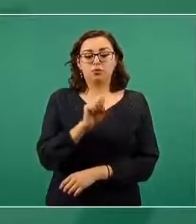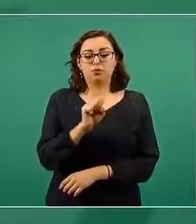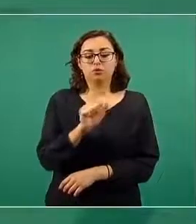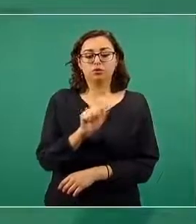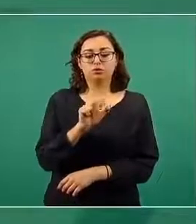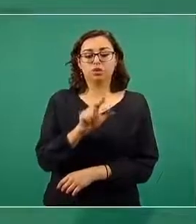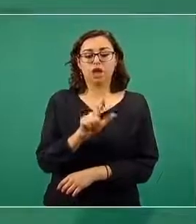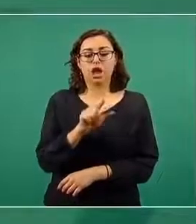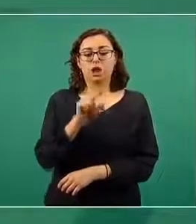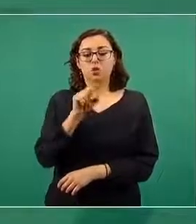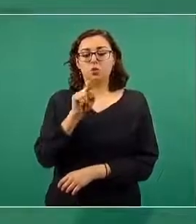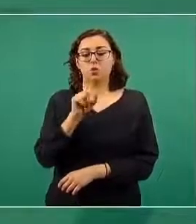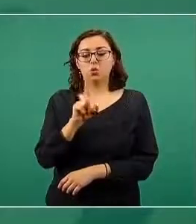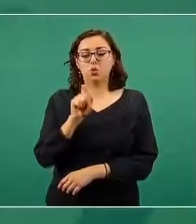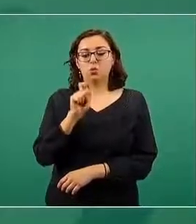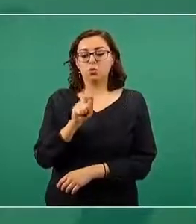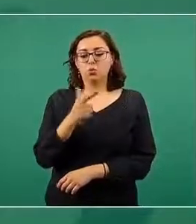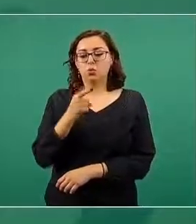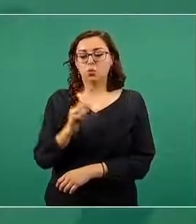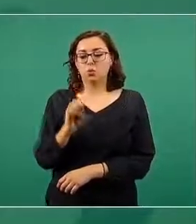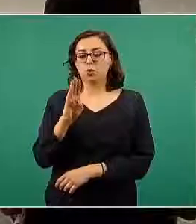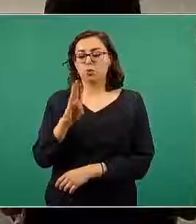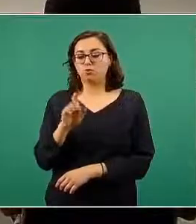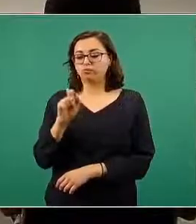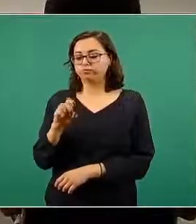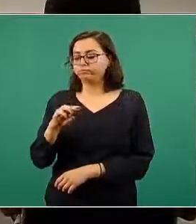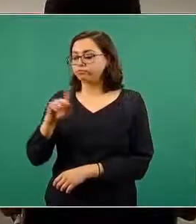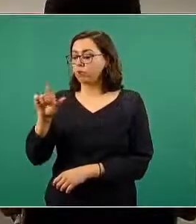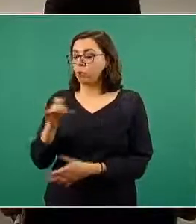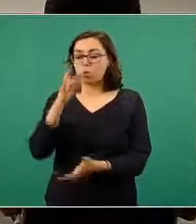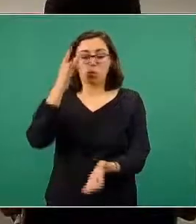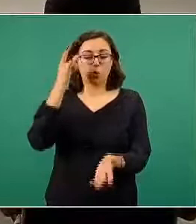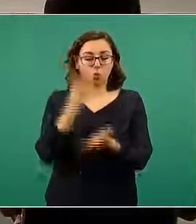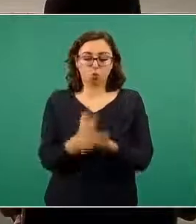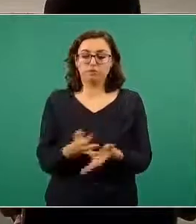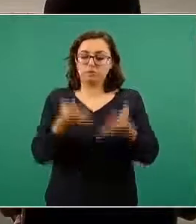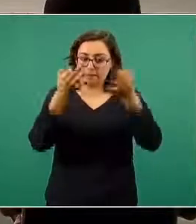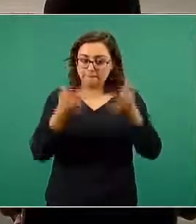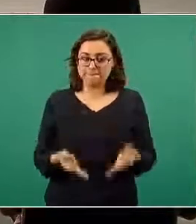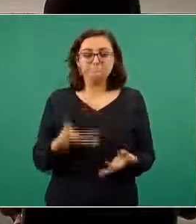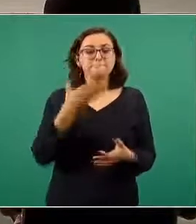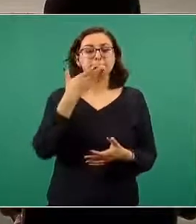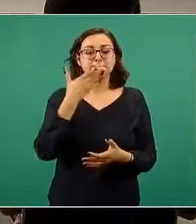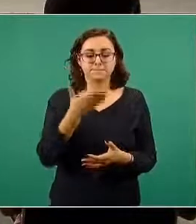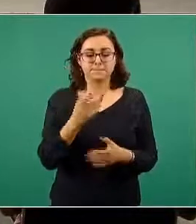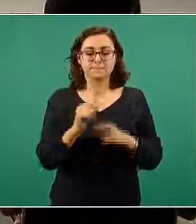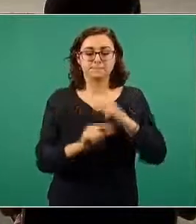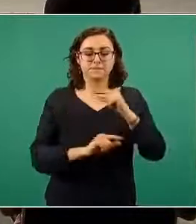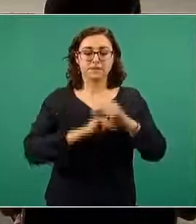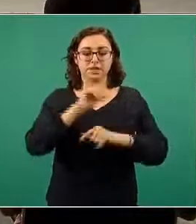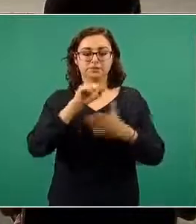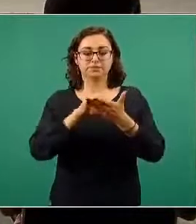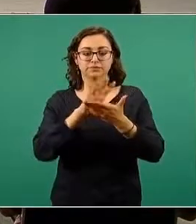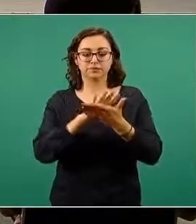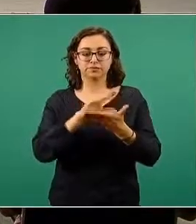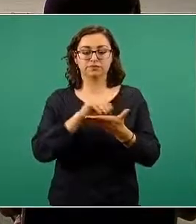mivacuna.salud.gov.mx y esa será la única en la que se van a poder registrar personas de acuerdo a cómo se vayan abriendo